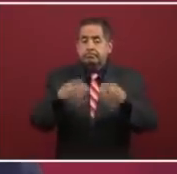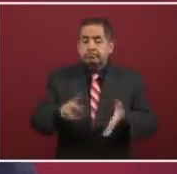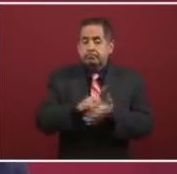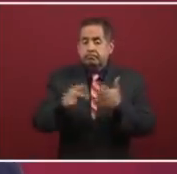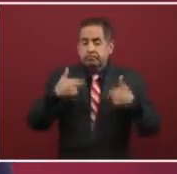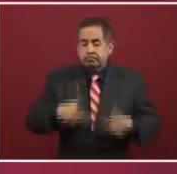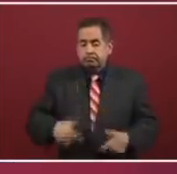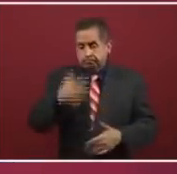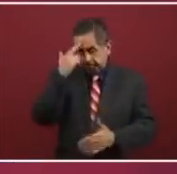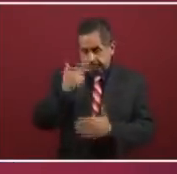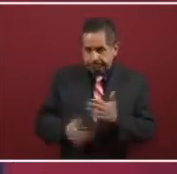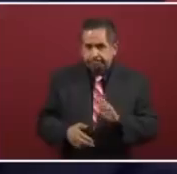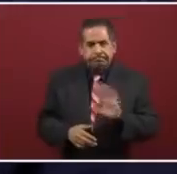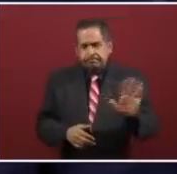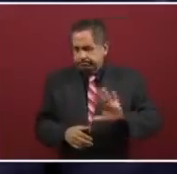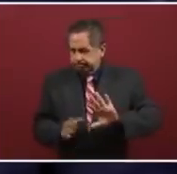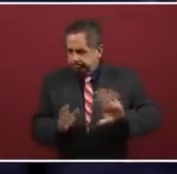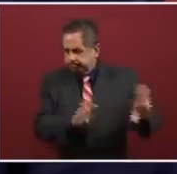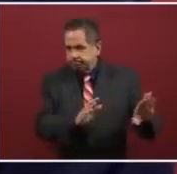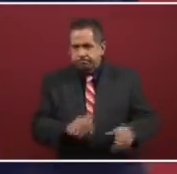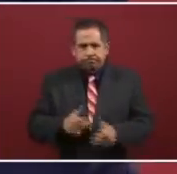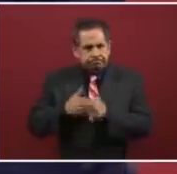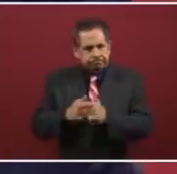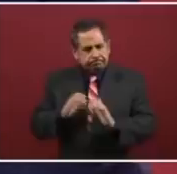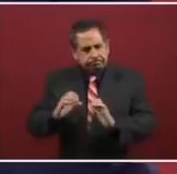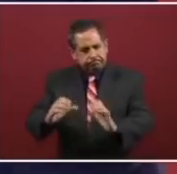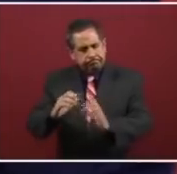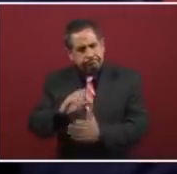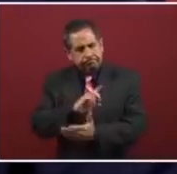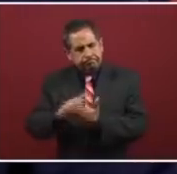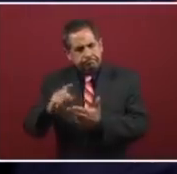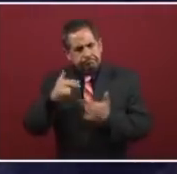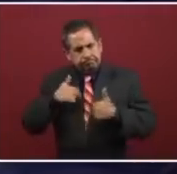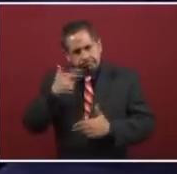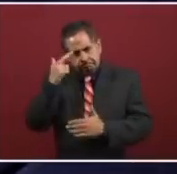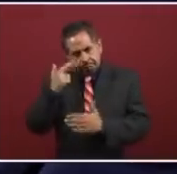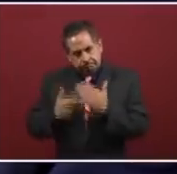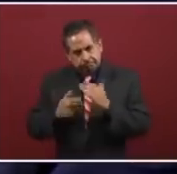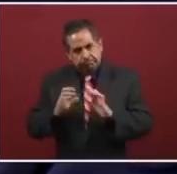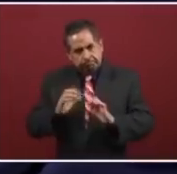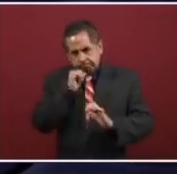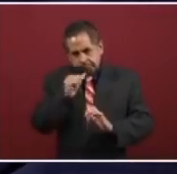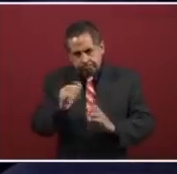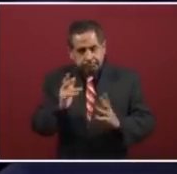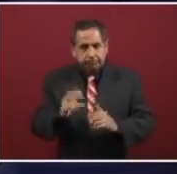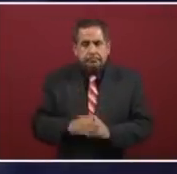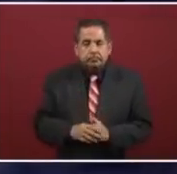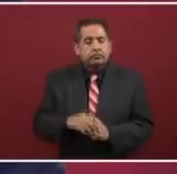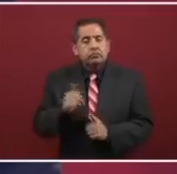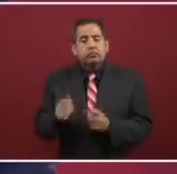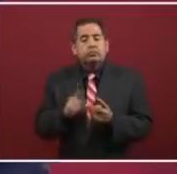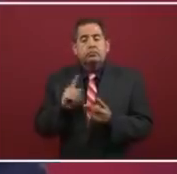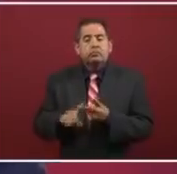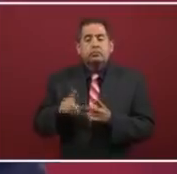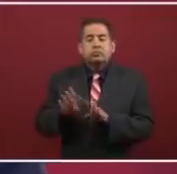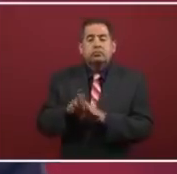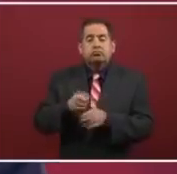ya se está avanzando en ese sentido. Y lo otro es el uso moderado,